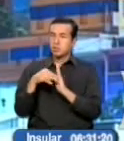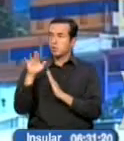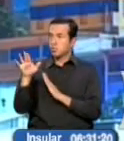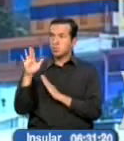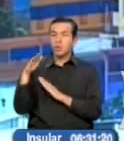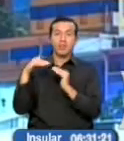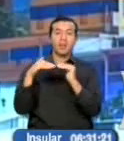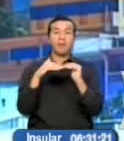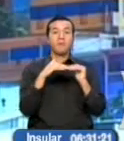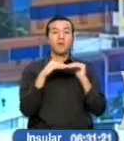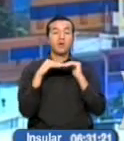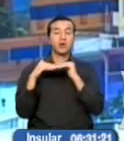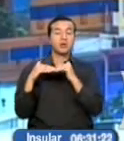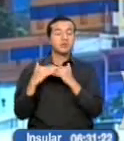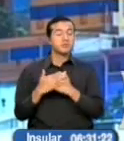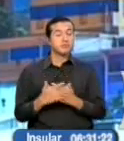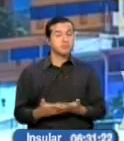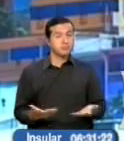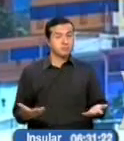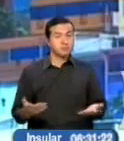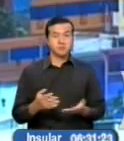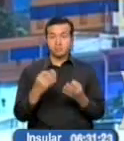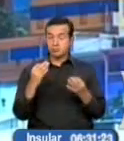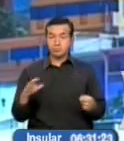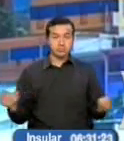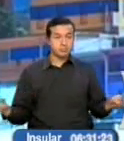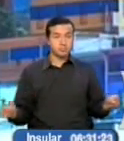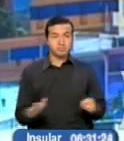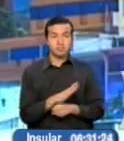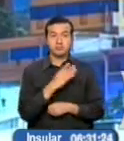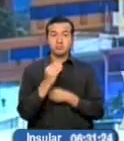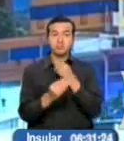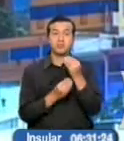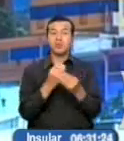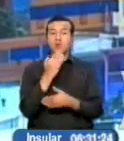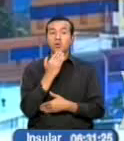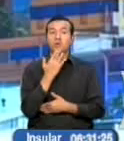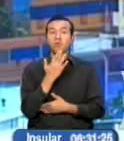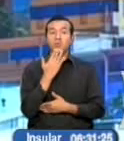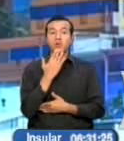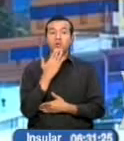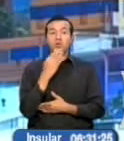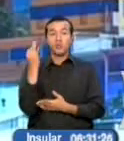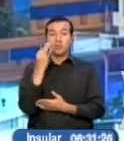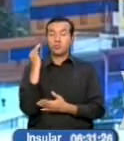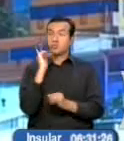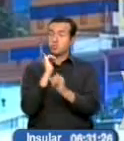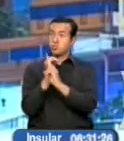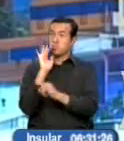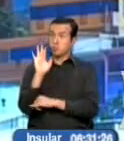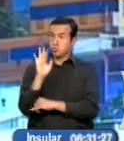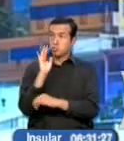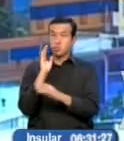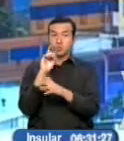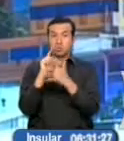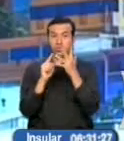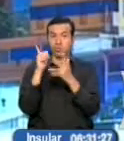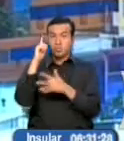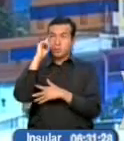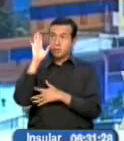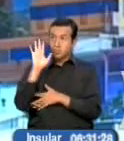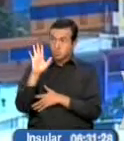una democracia realmente plena a hacer aguas la misma institucionalidad y el mismo sistema de